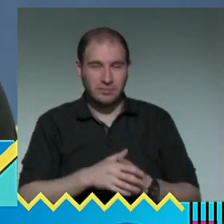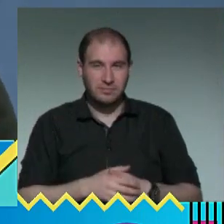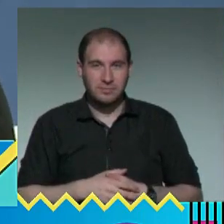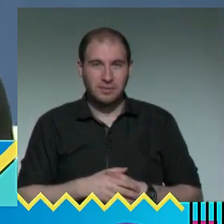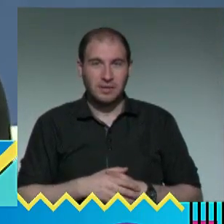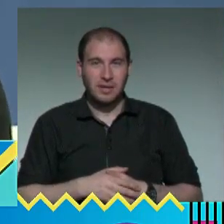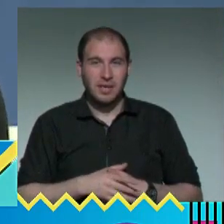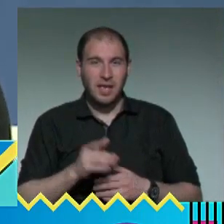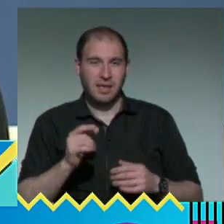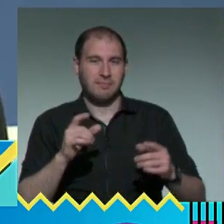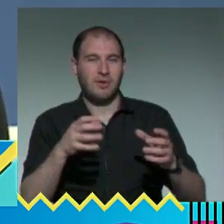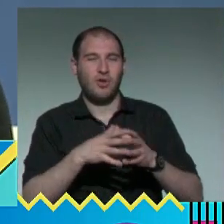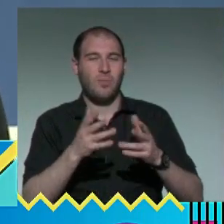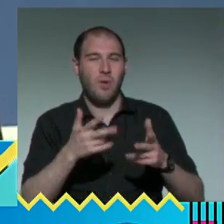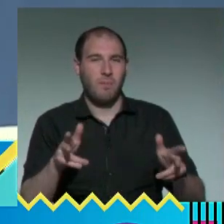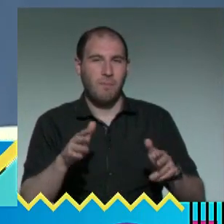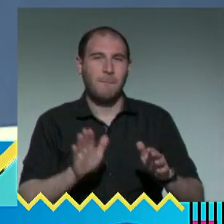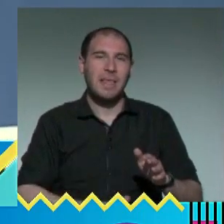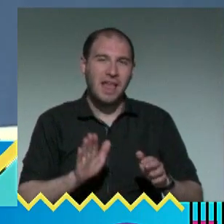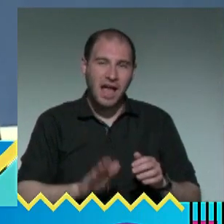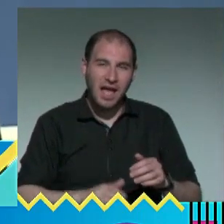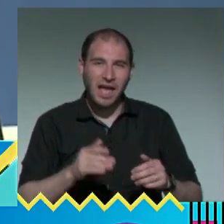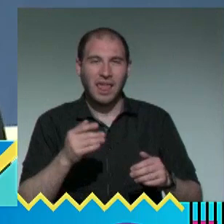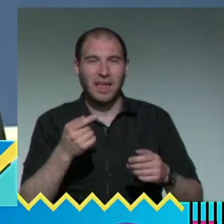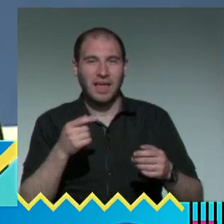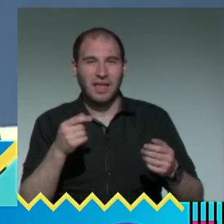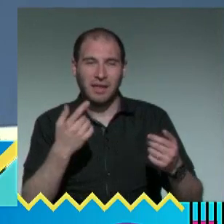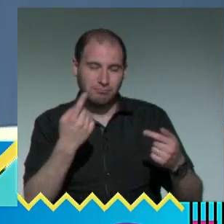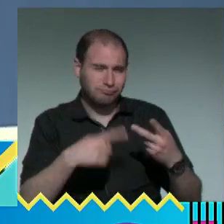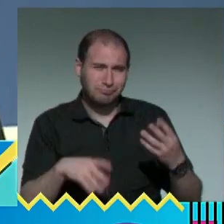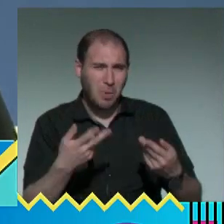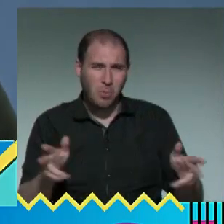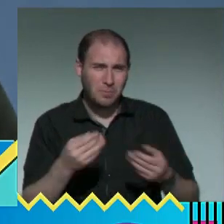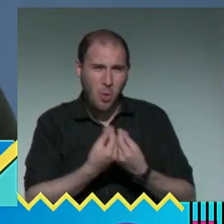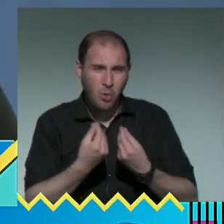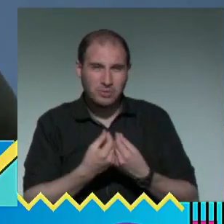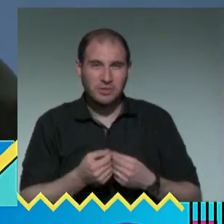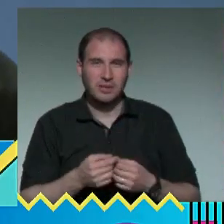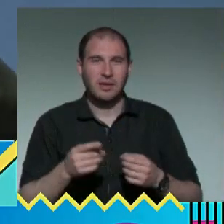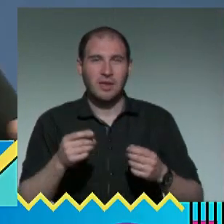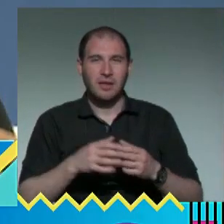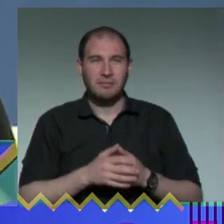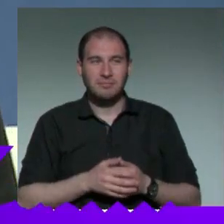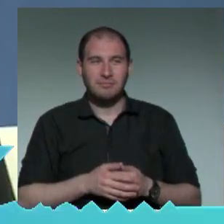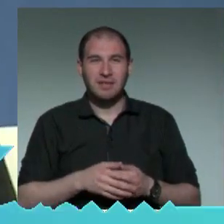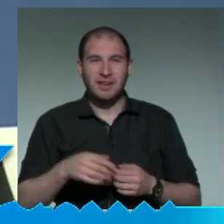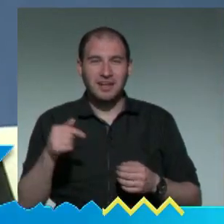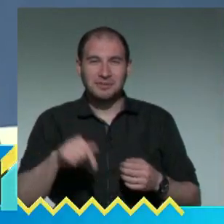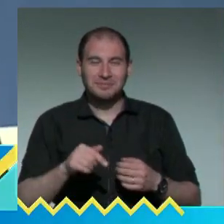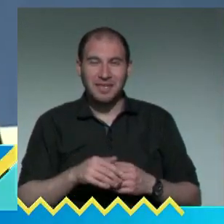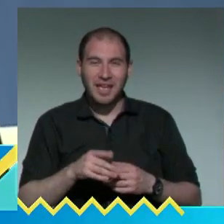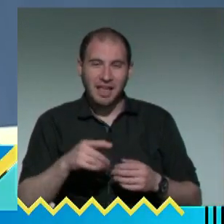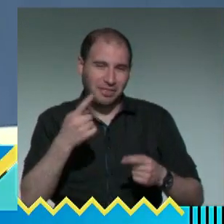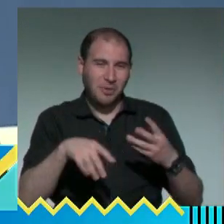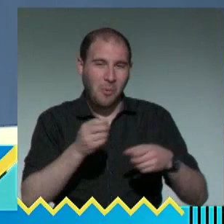nos contaban todos los equipos, las pedaleras, las raqueras que usaban, los amplificadores, cómo los ponían. O sea,